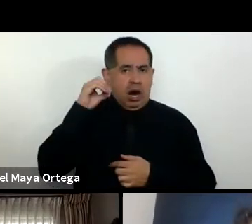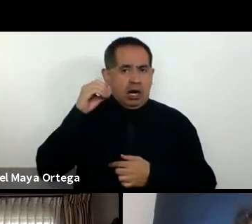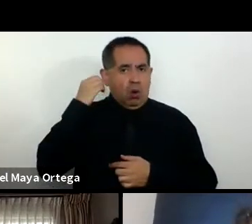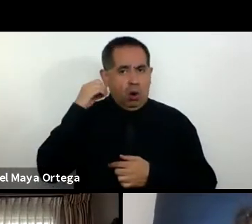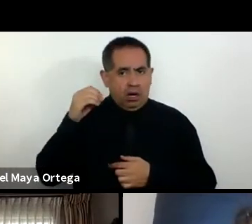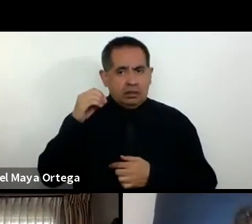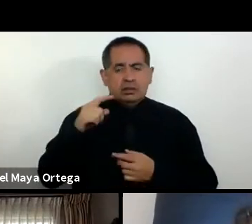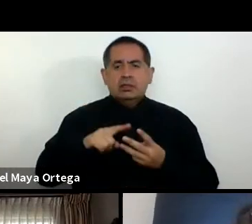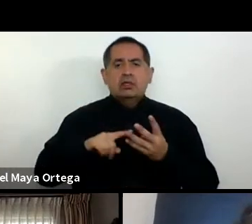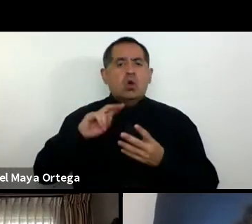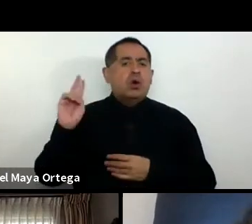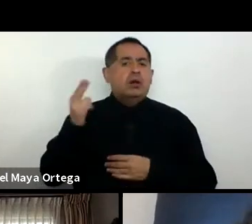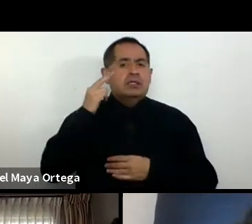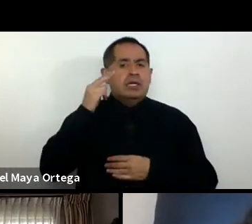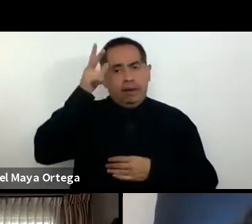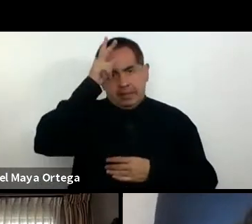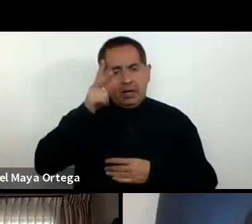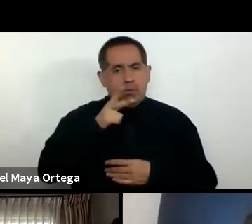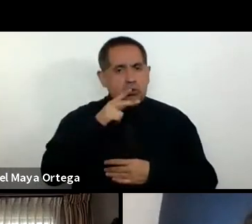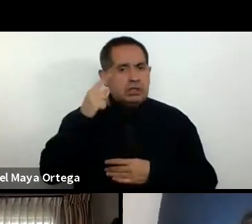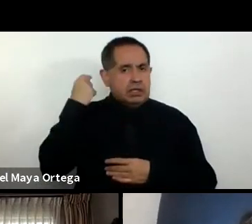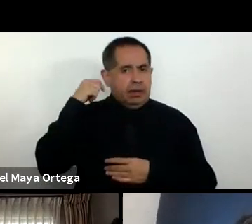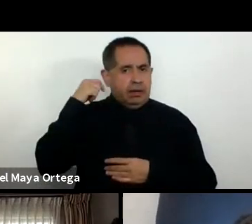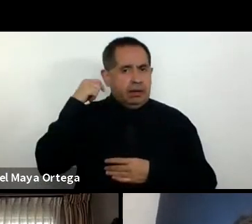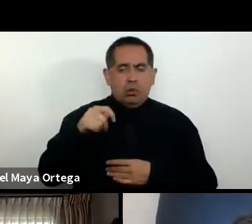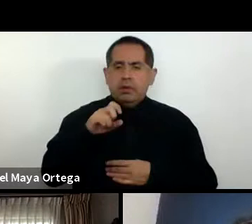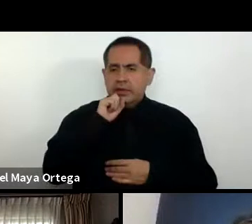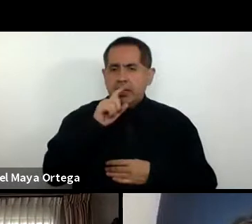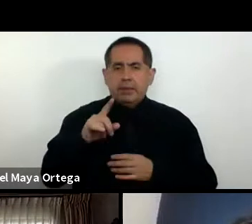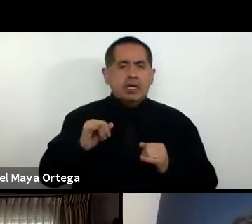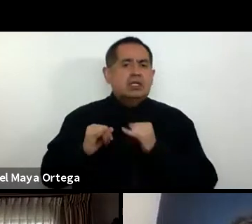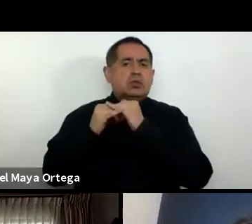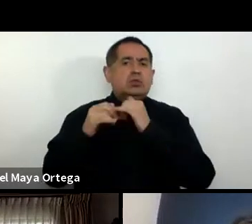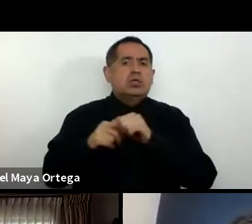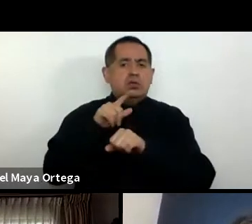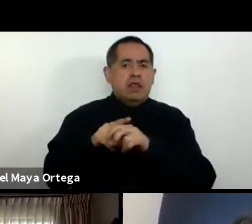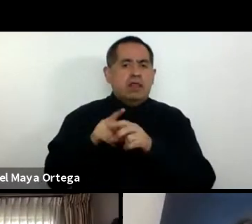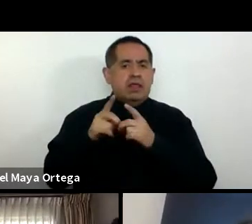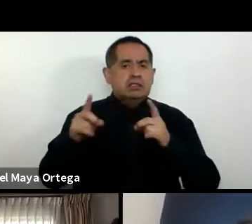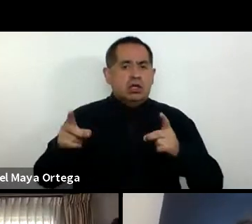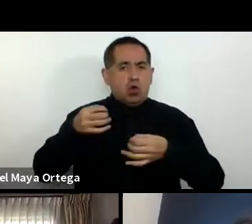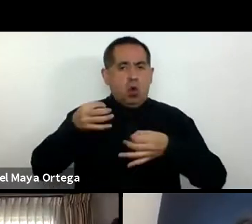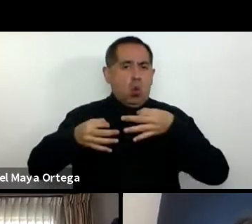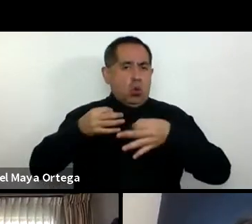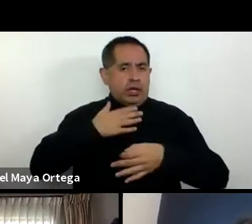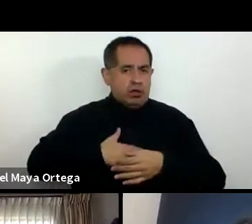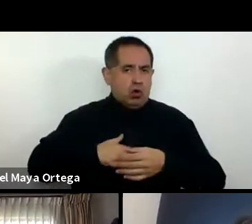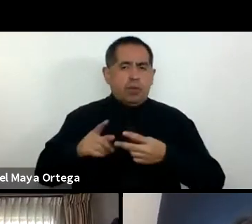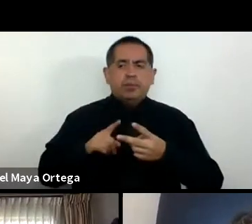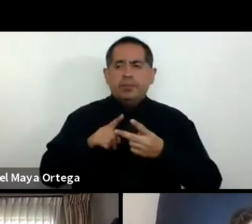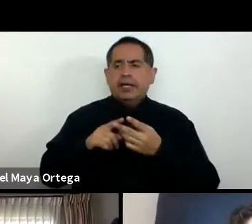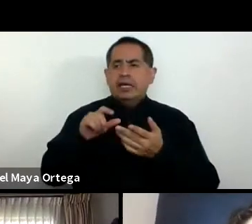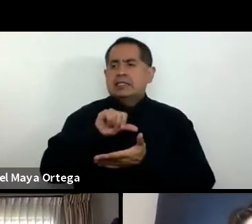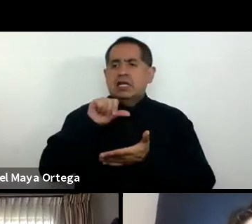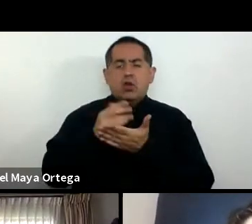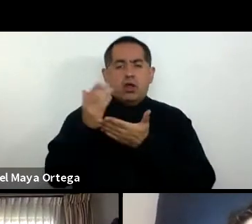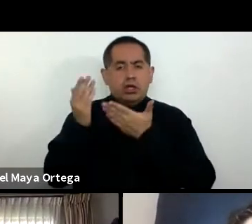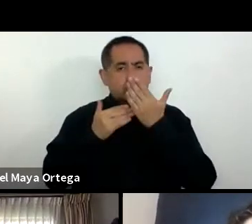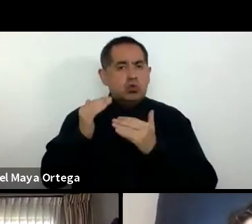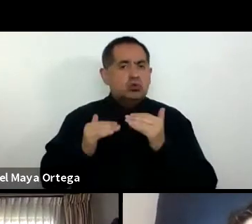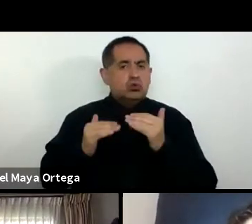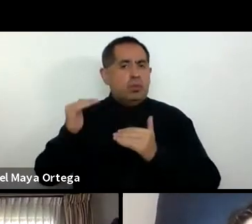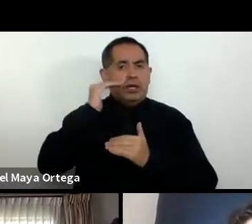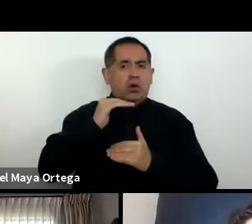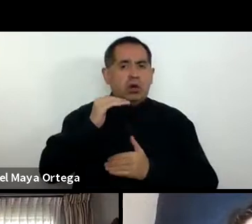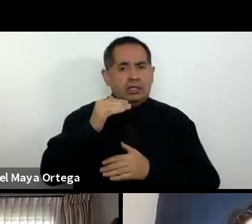Oaxaca, Universidad de Villahermosa, Tabasco, Instituto Nacional de Desarrollo Jurídico, Centro de Estudios Superiores en